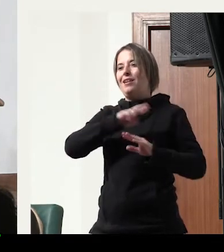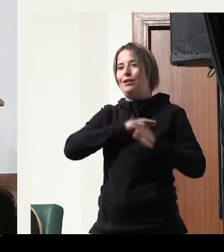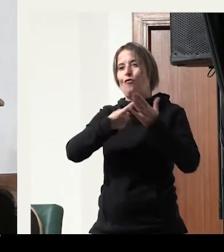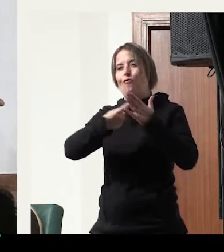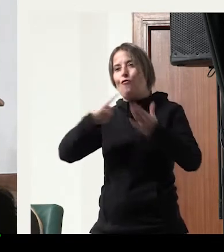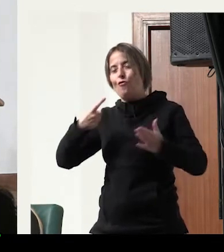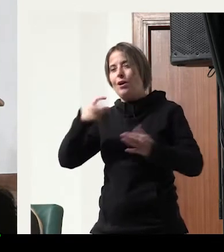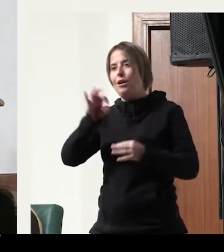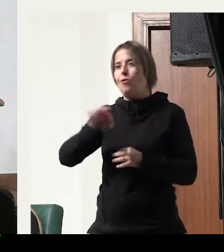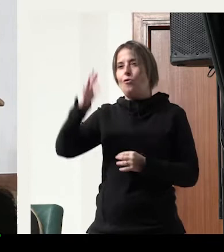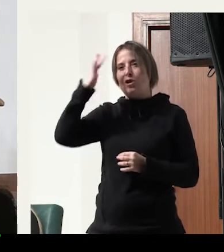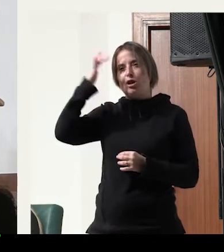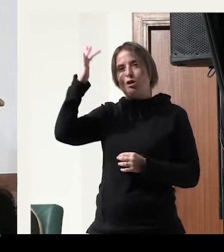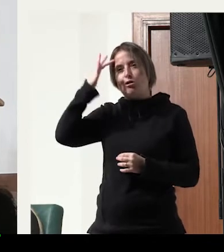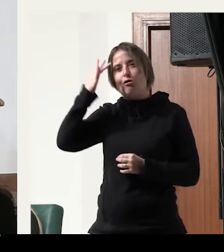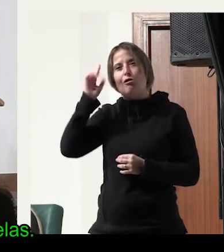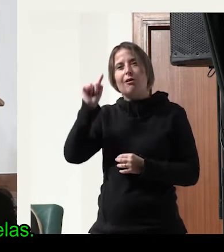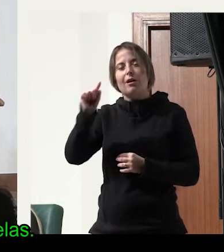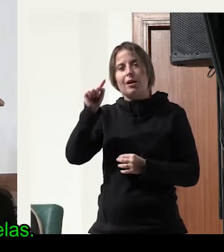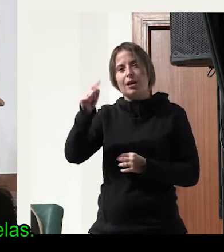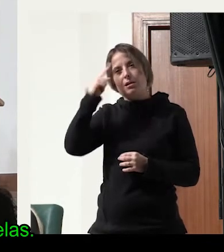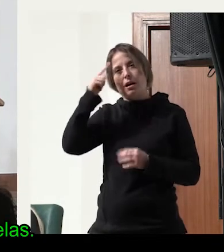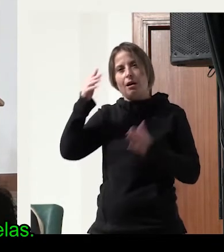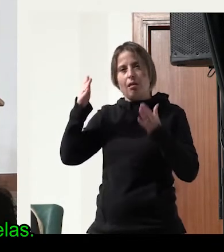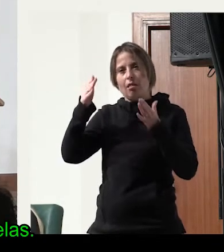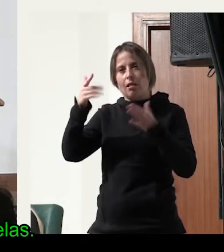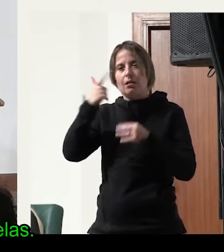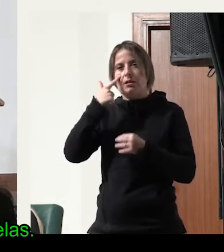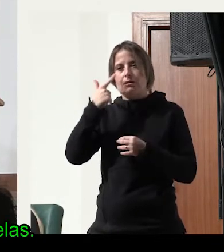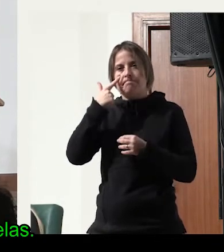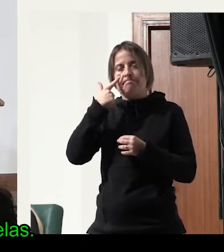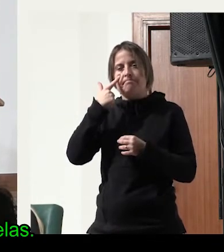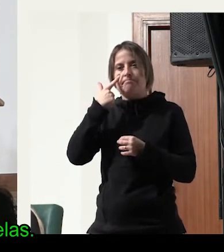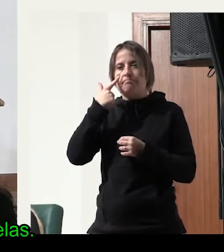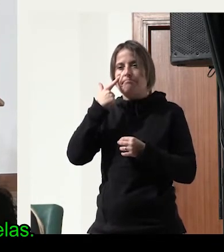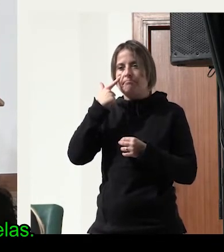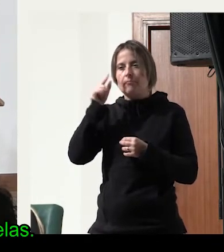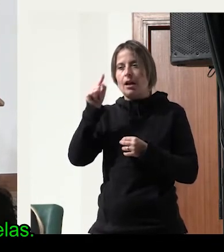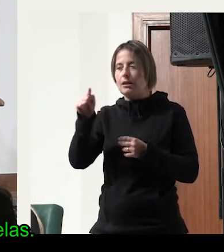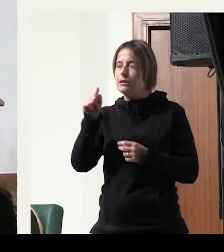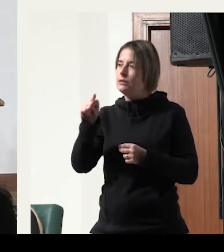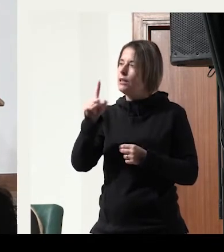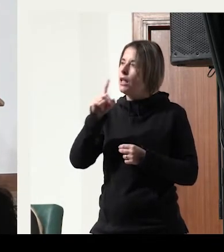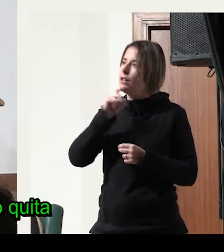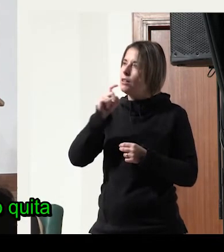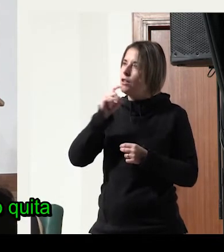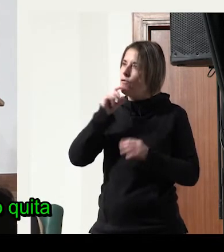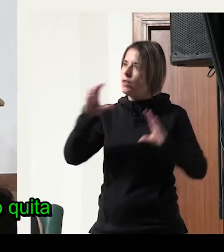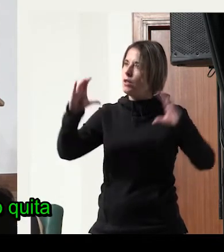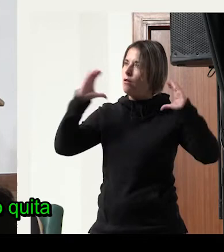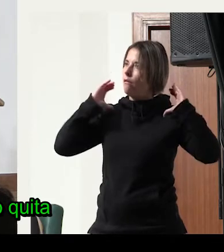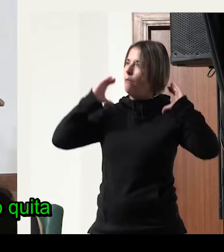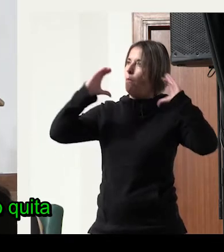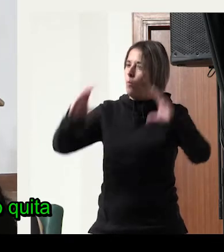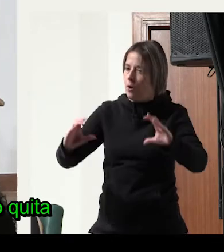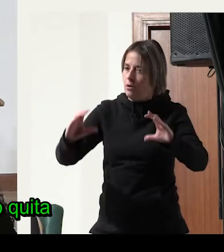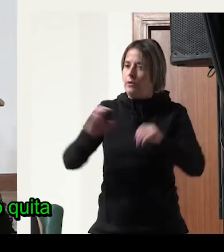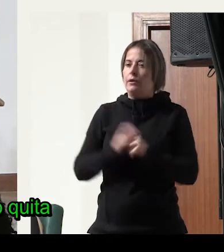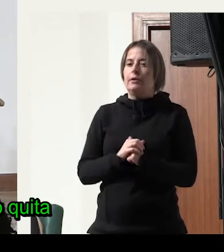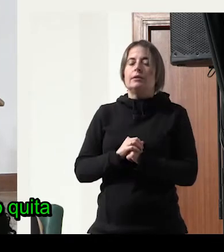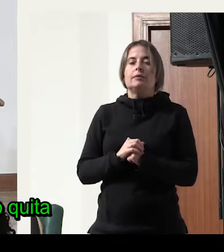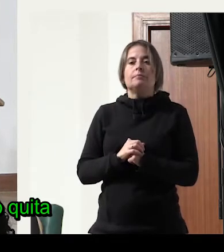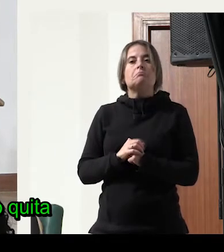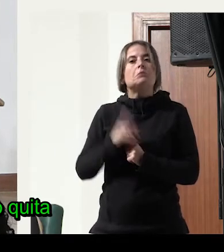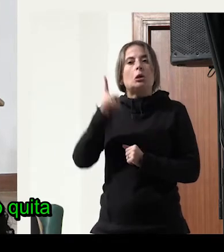ideologías que están tan, tan encarnadas, sí, y claro que es un poco difícil quitárselas, ¿no? Pero también ves gente que